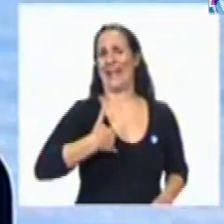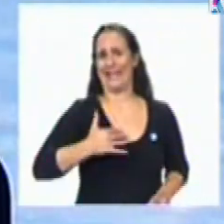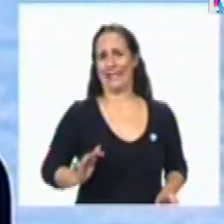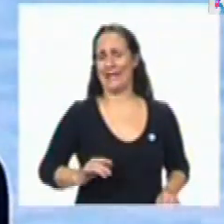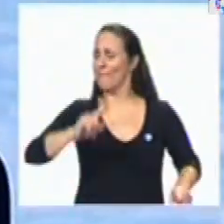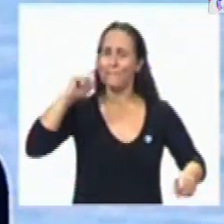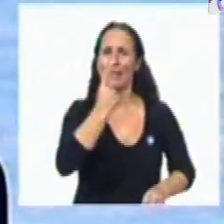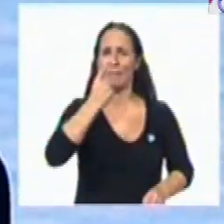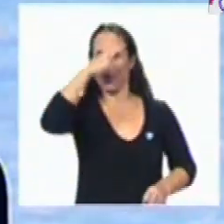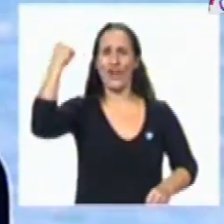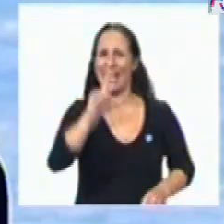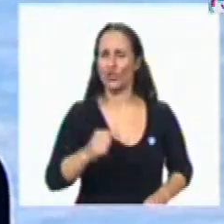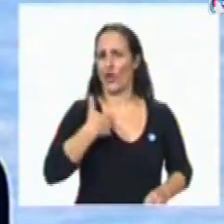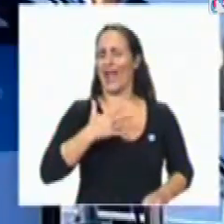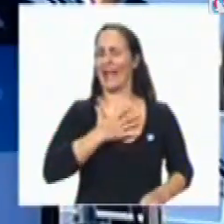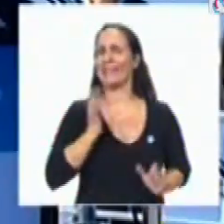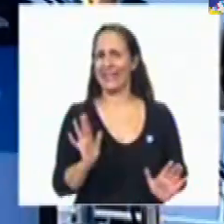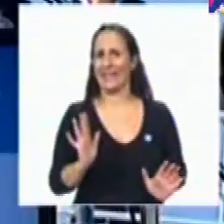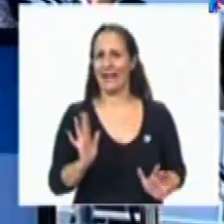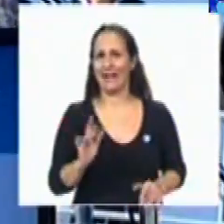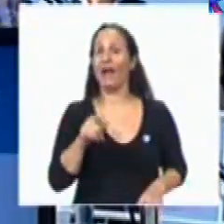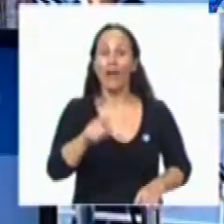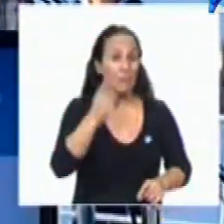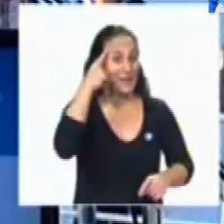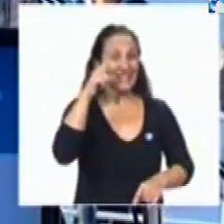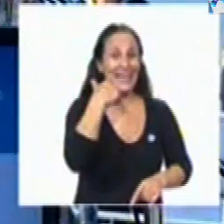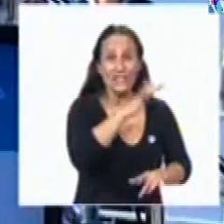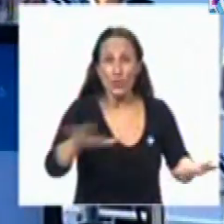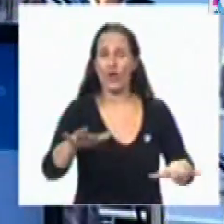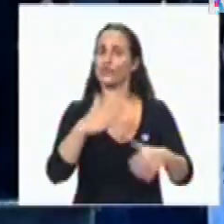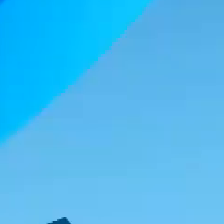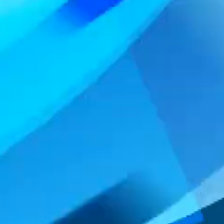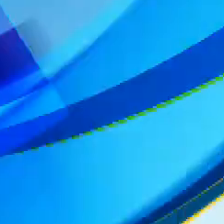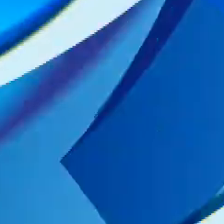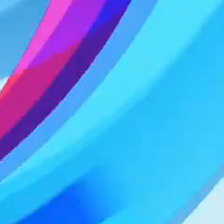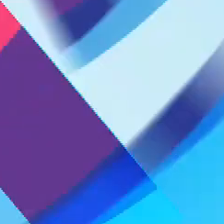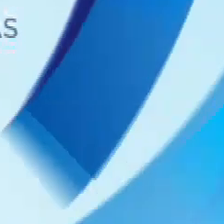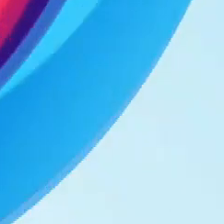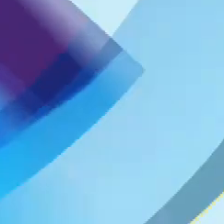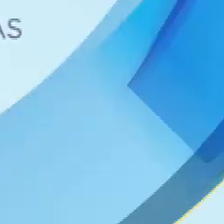primero en la Nación Argentina y en sus propios hijos. Muchas gracias.